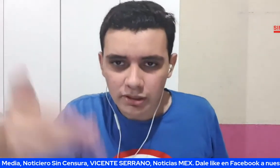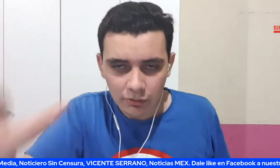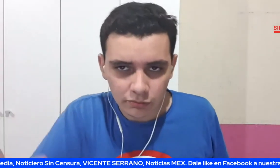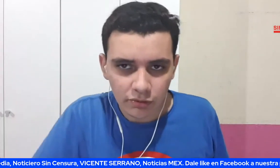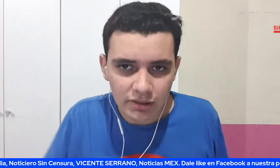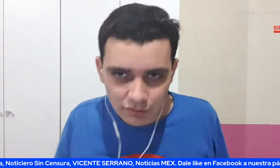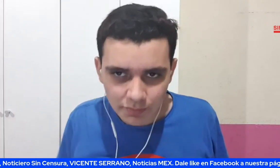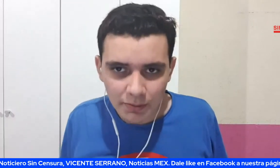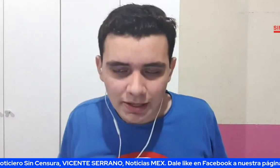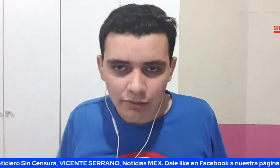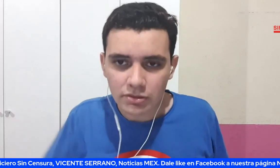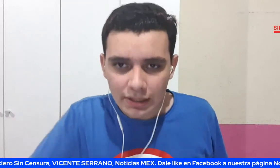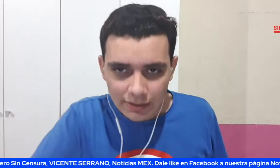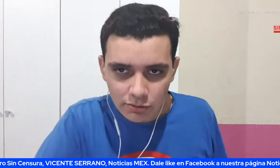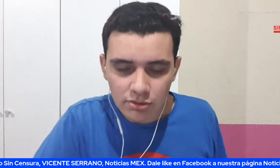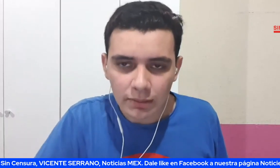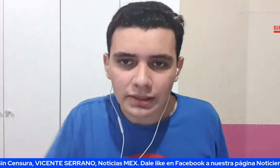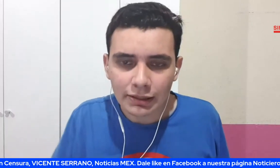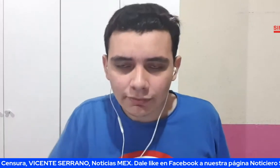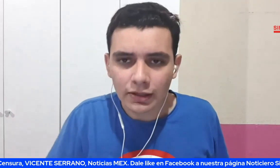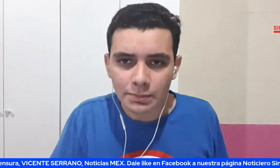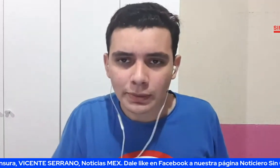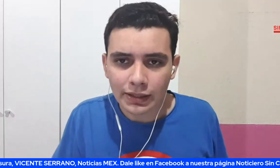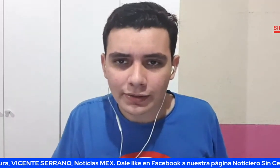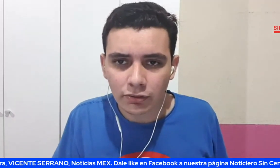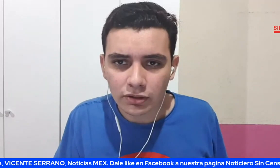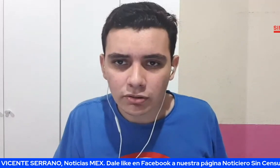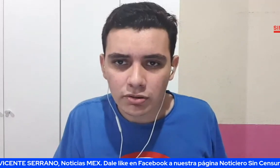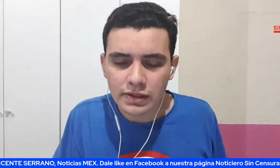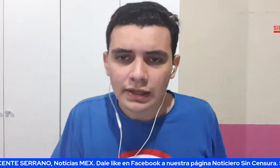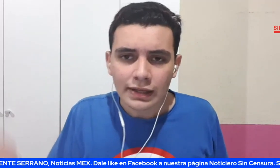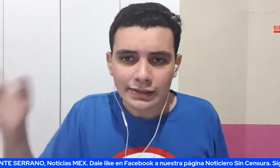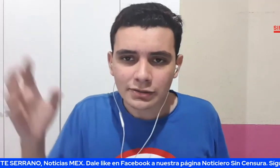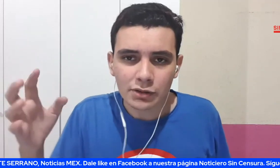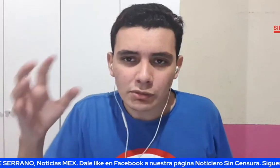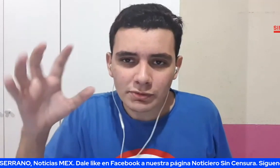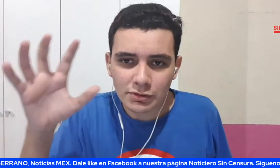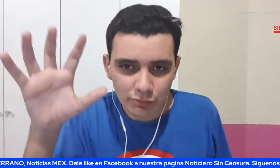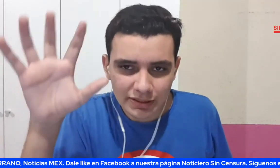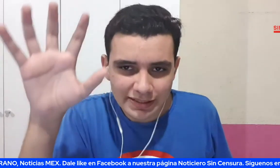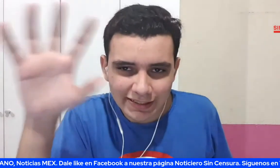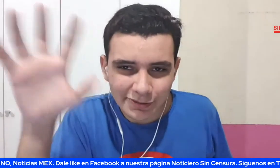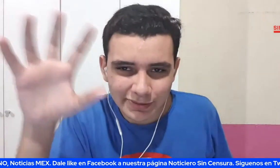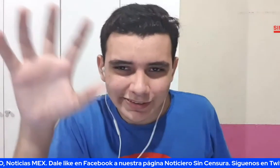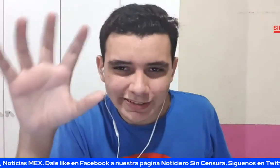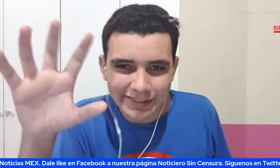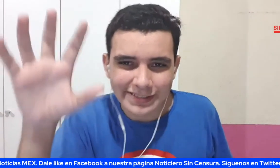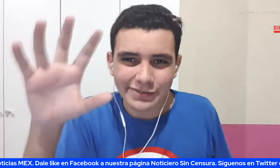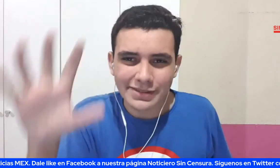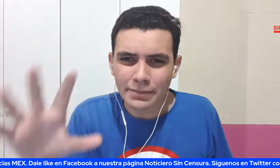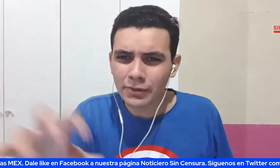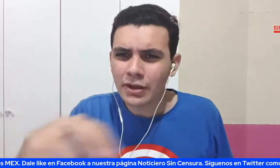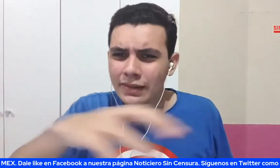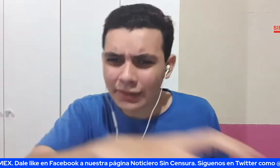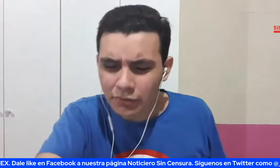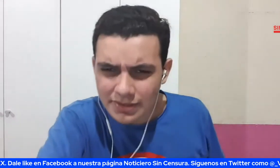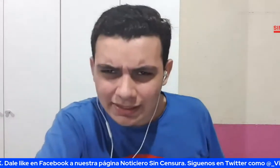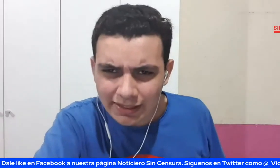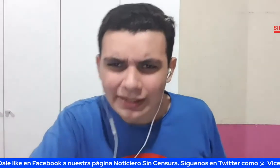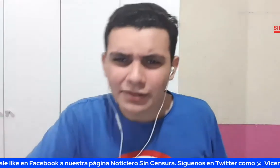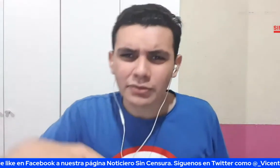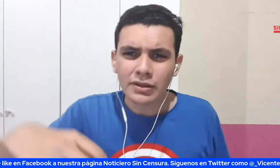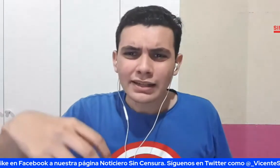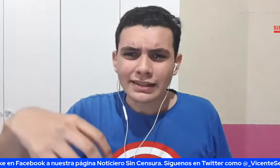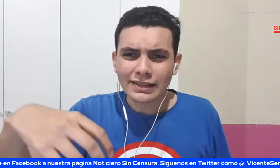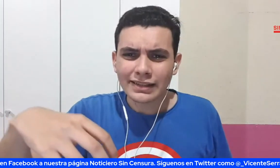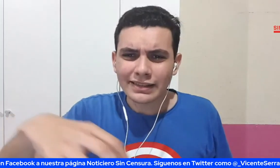que rindieron tributo y honorarios y le dieron todo el bálsamo, la gran